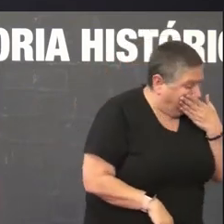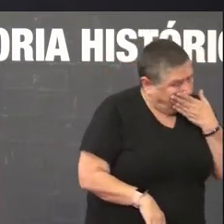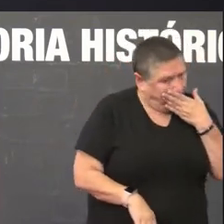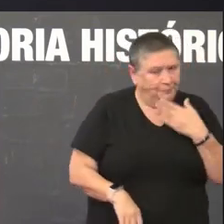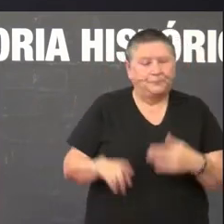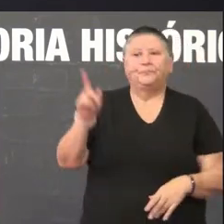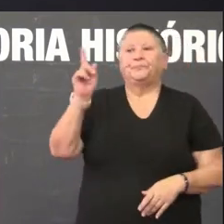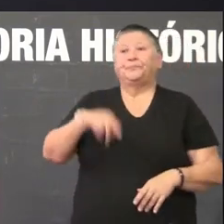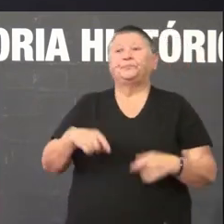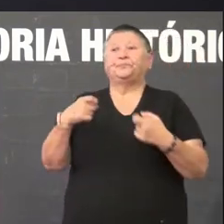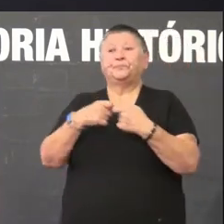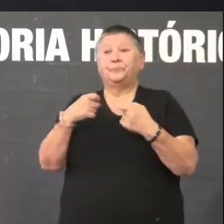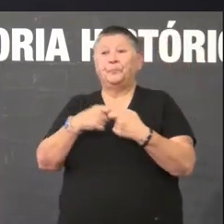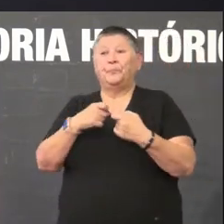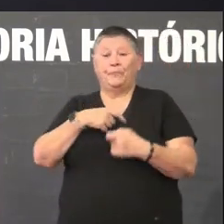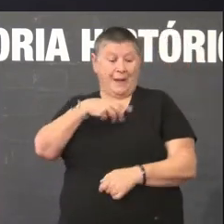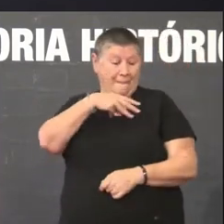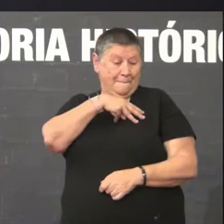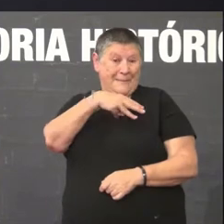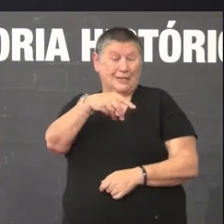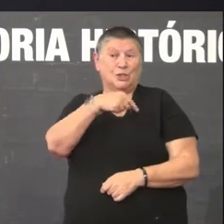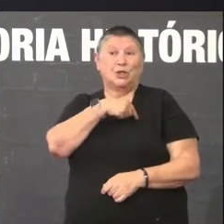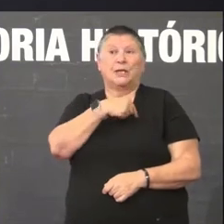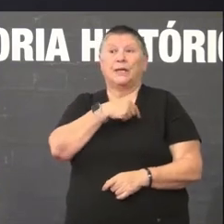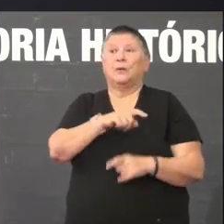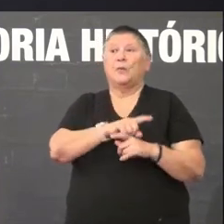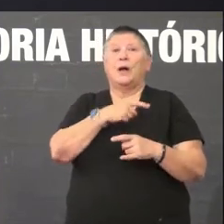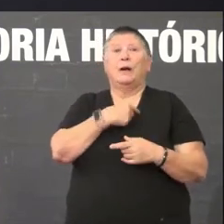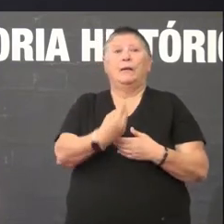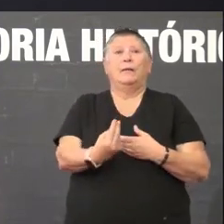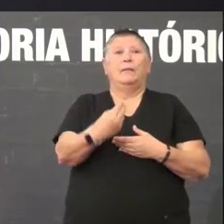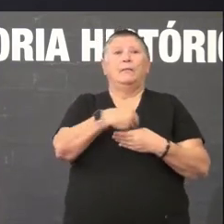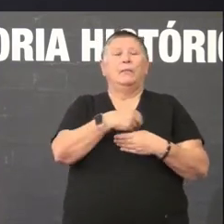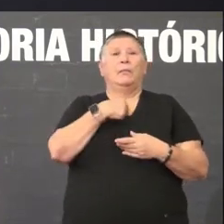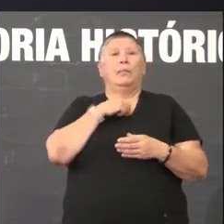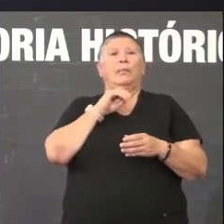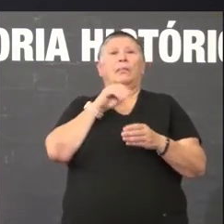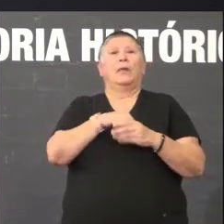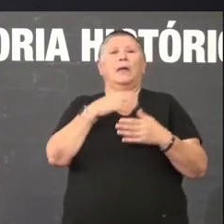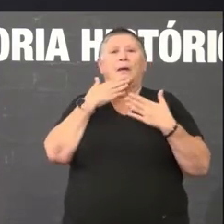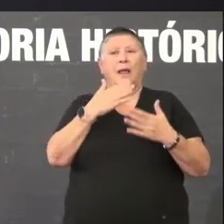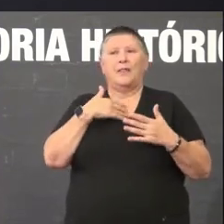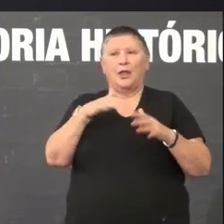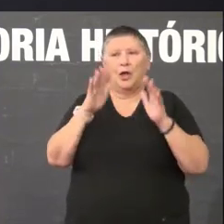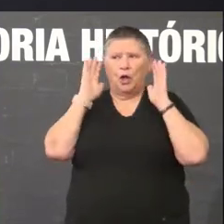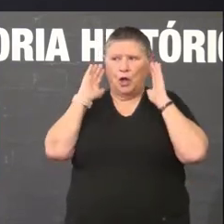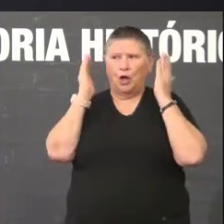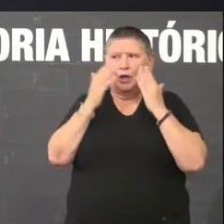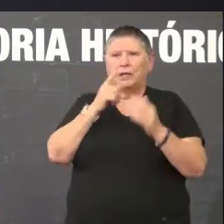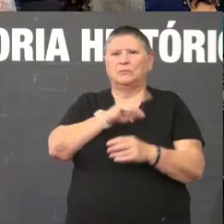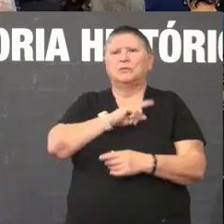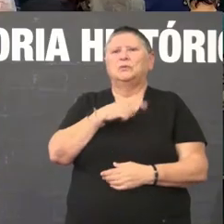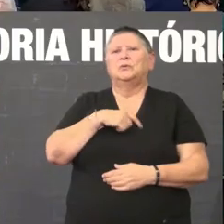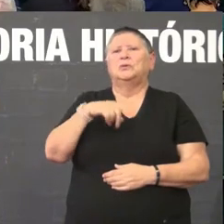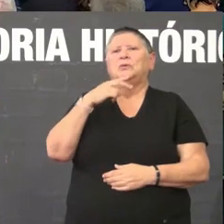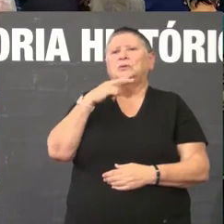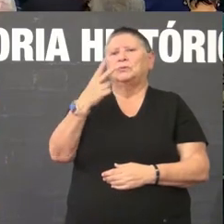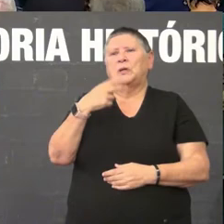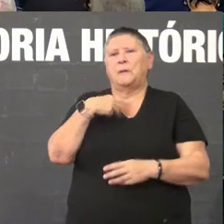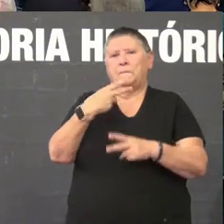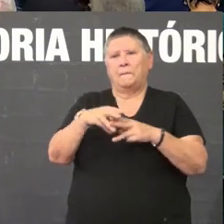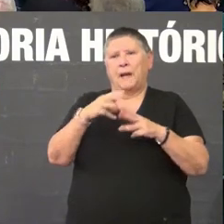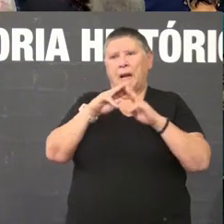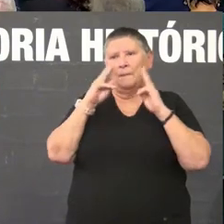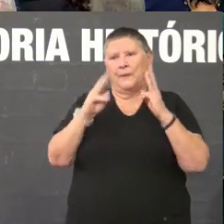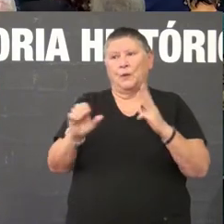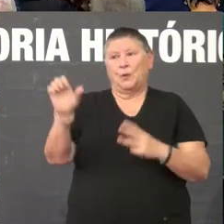caso, a mí la masonería no me llegó para ser diputado en el Congreso español durante dos legislaturas o dos legislaturas en el Parlamento